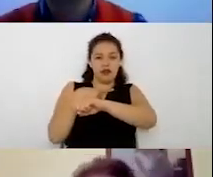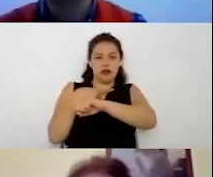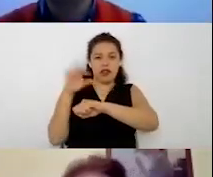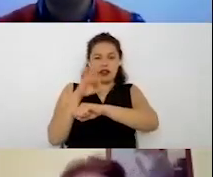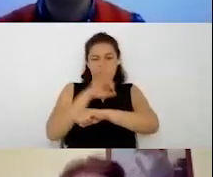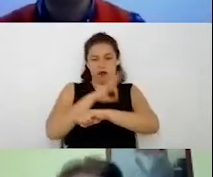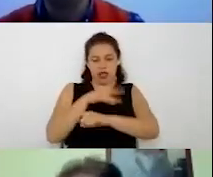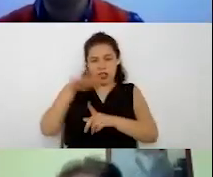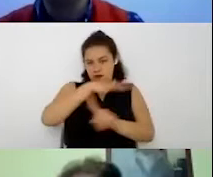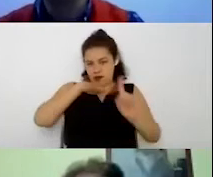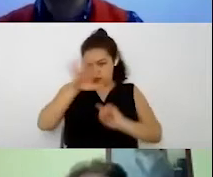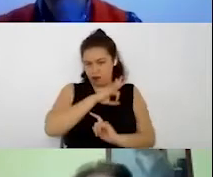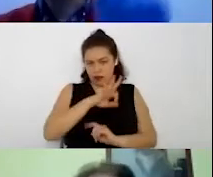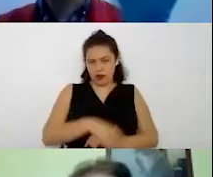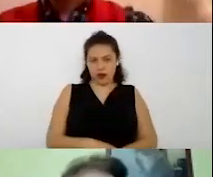la situación lo permite,